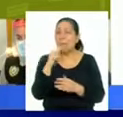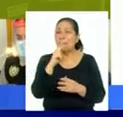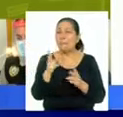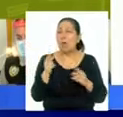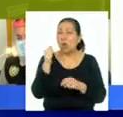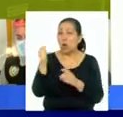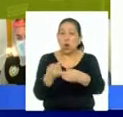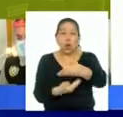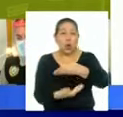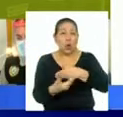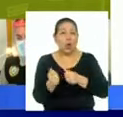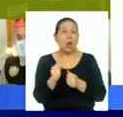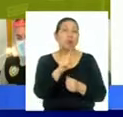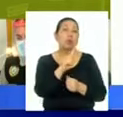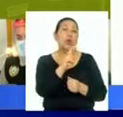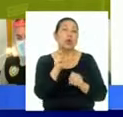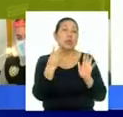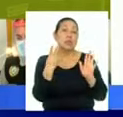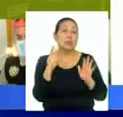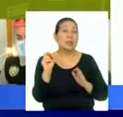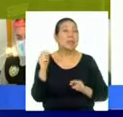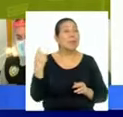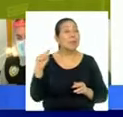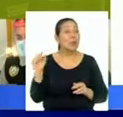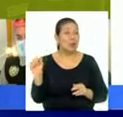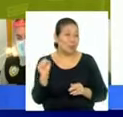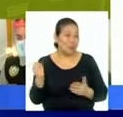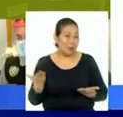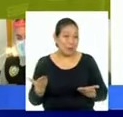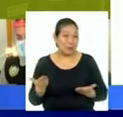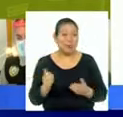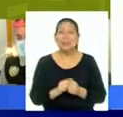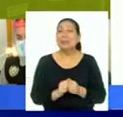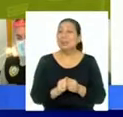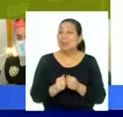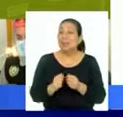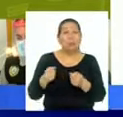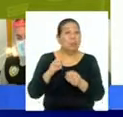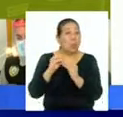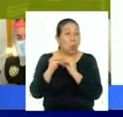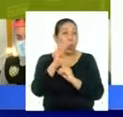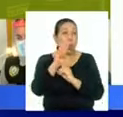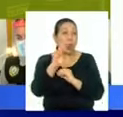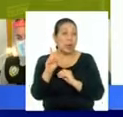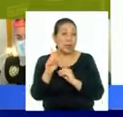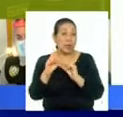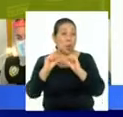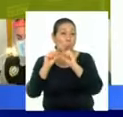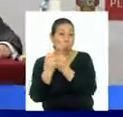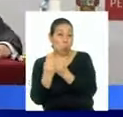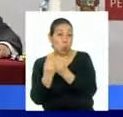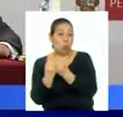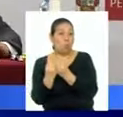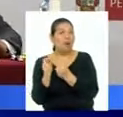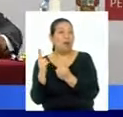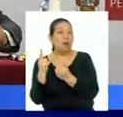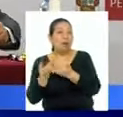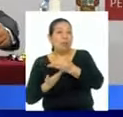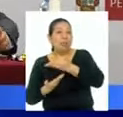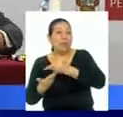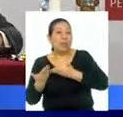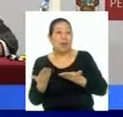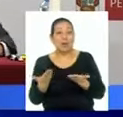el contrabando de por 270 millones de soles. Además, se desarticuló 41 organizaciones dedicadas al